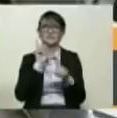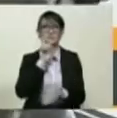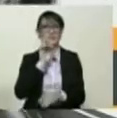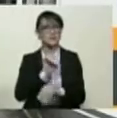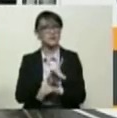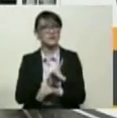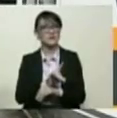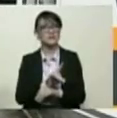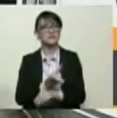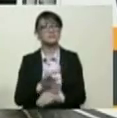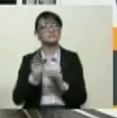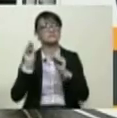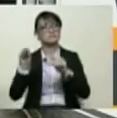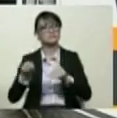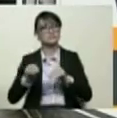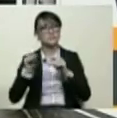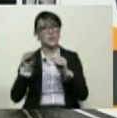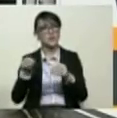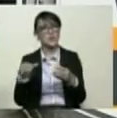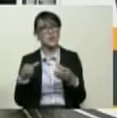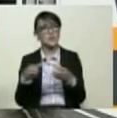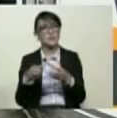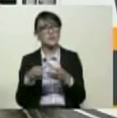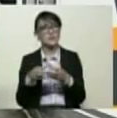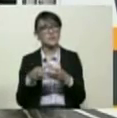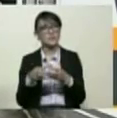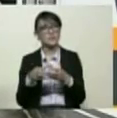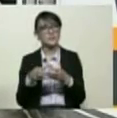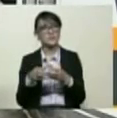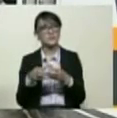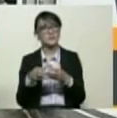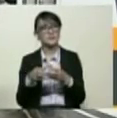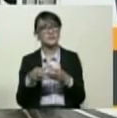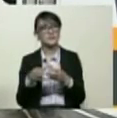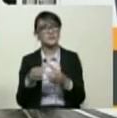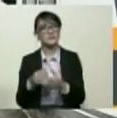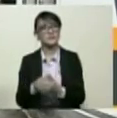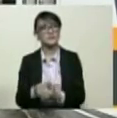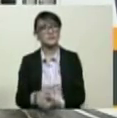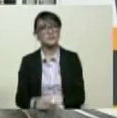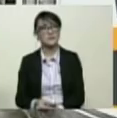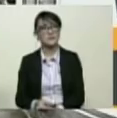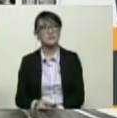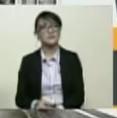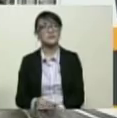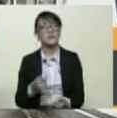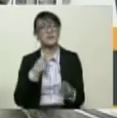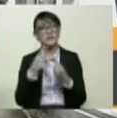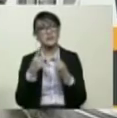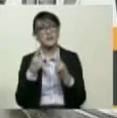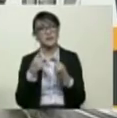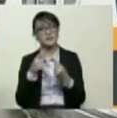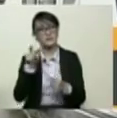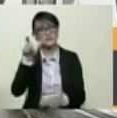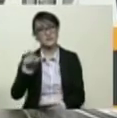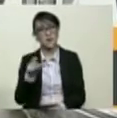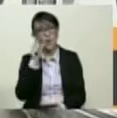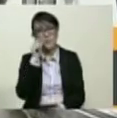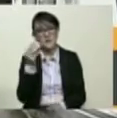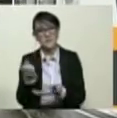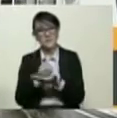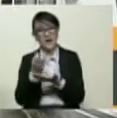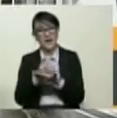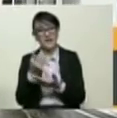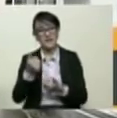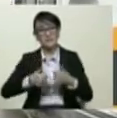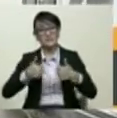manera, hizo un llamado al candidato Henry Falcón para que él llame a un debate al candidato Bertucci, una